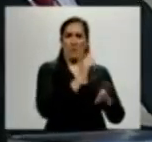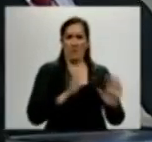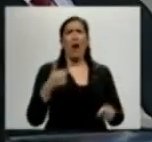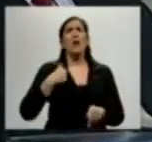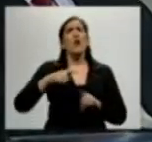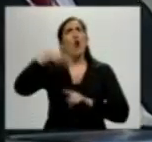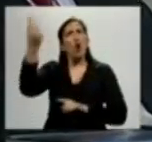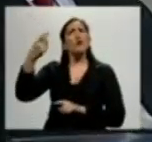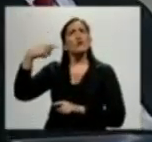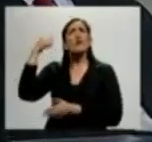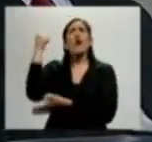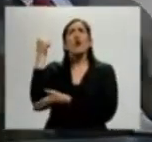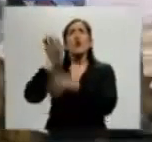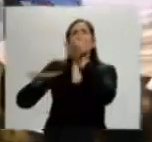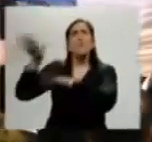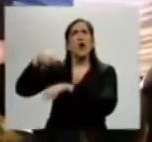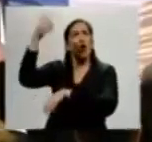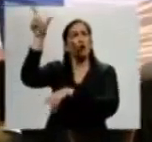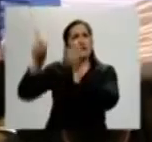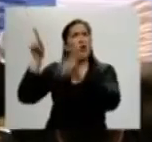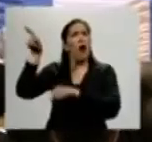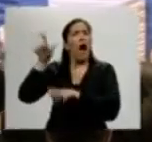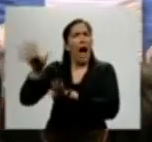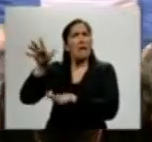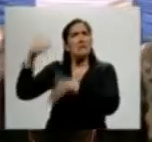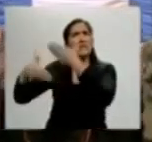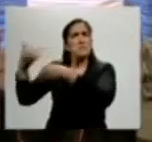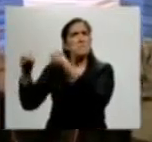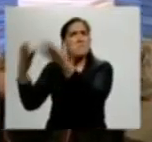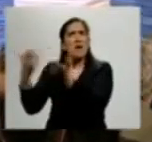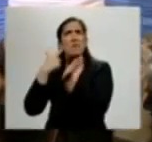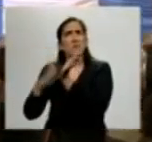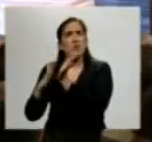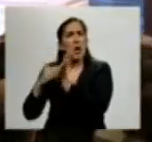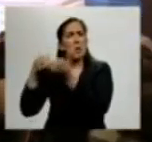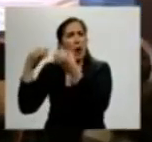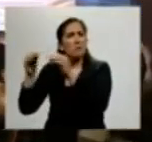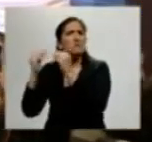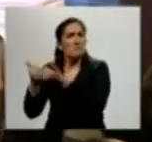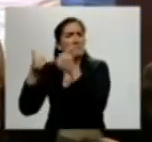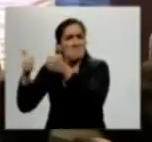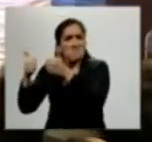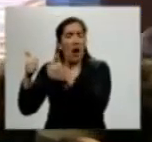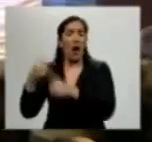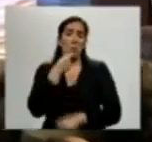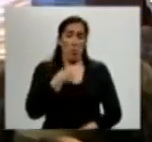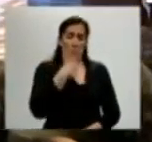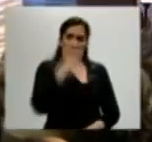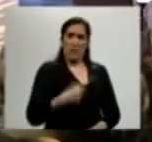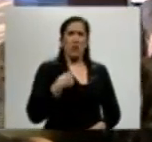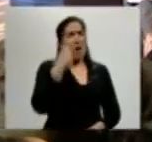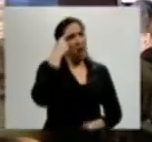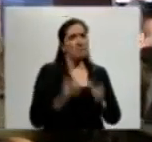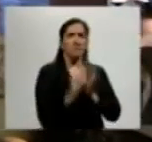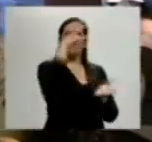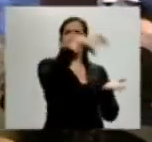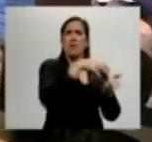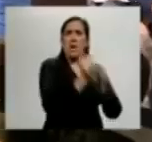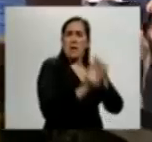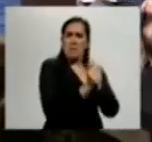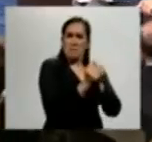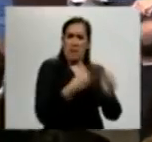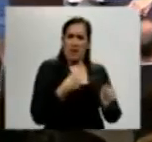en otras sociedades, en otras economías, porque una persona de esta manera puede tener un emprendimiento, una empresa, crear una